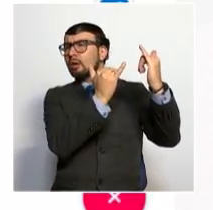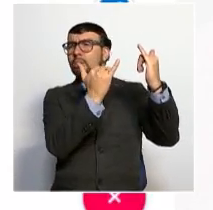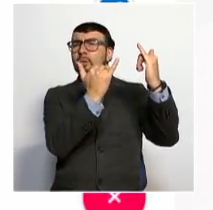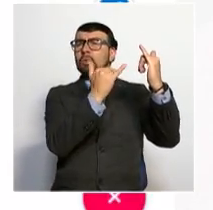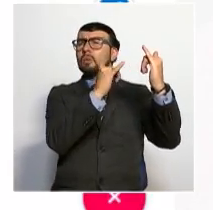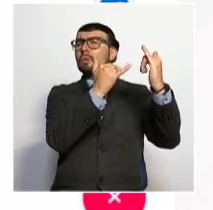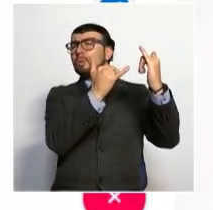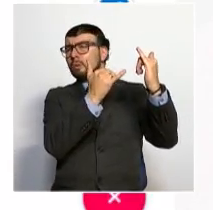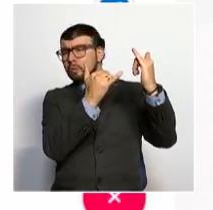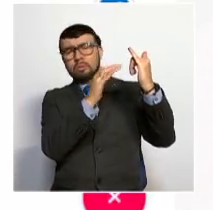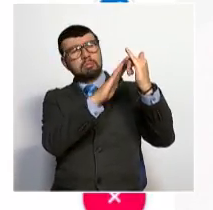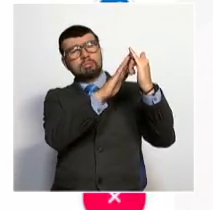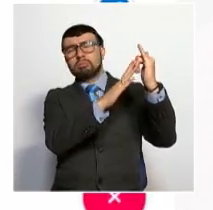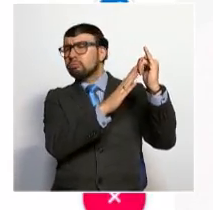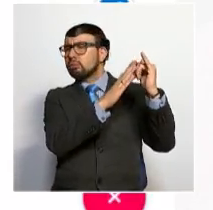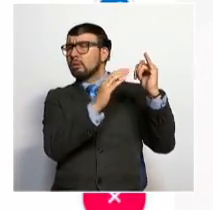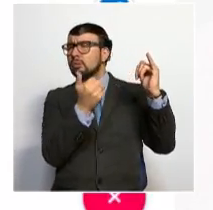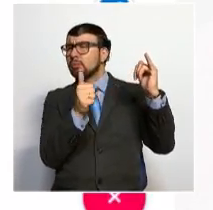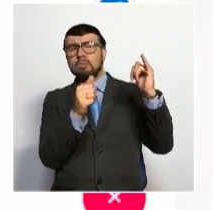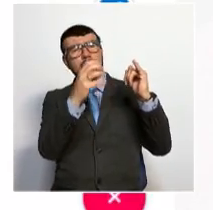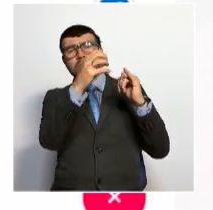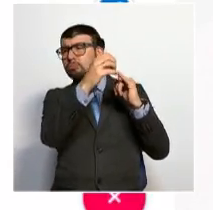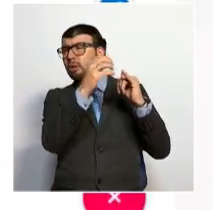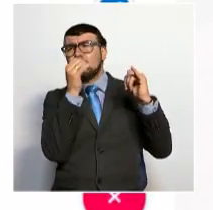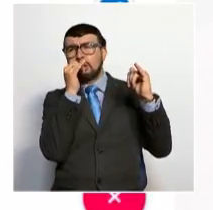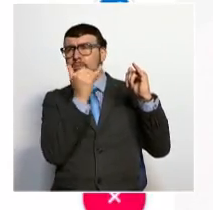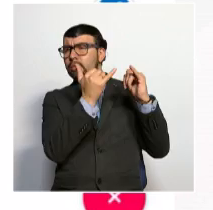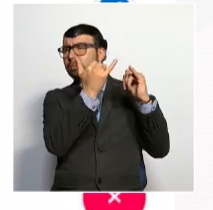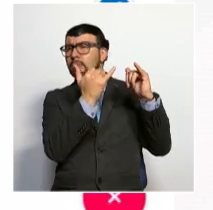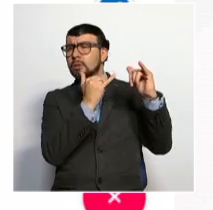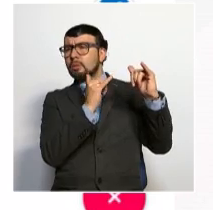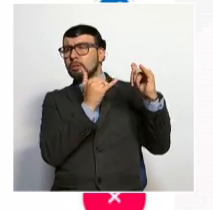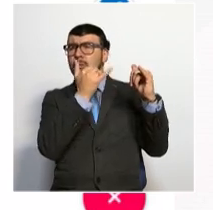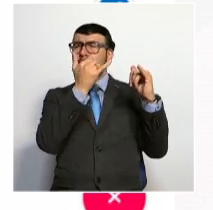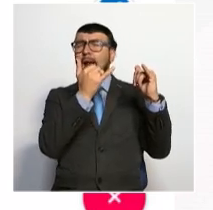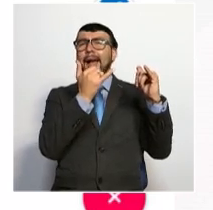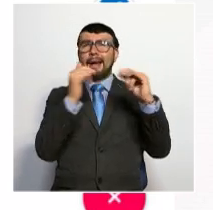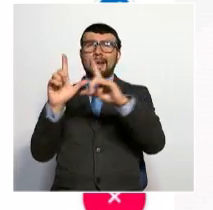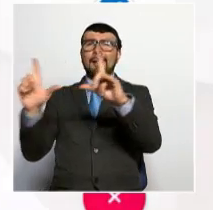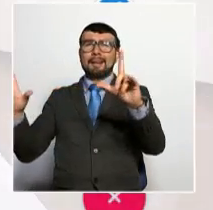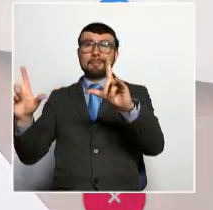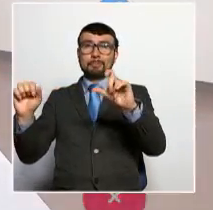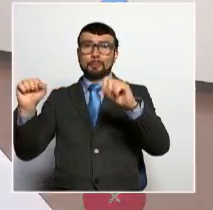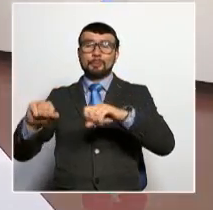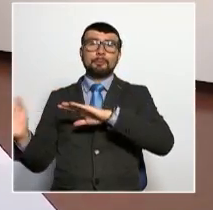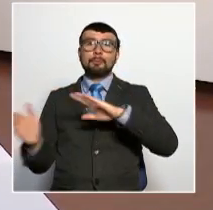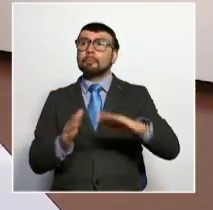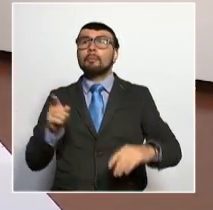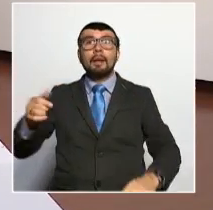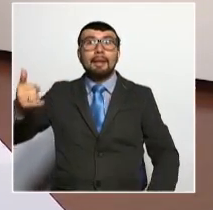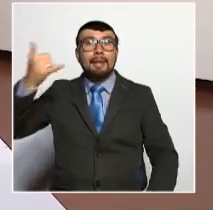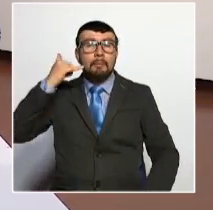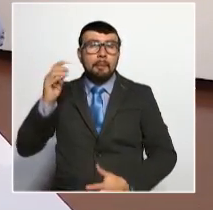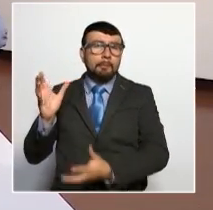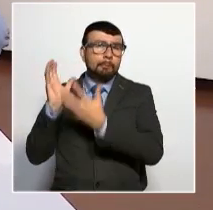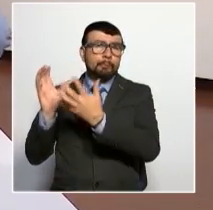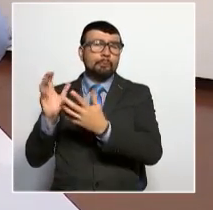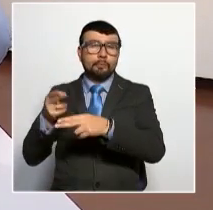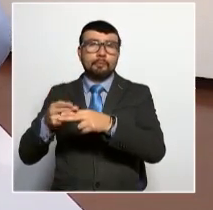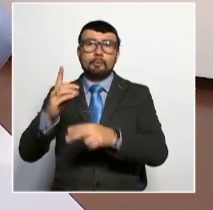están los ovarios y si existe alguna masa o no. Tenemos una comunicación en Popayán. Dora, adelante con su